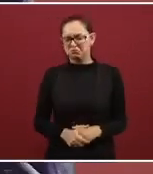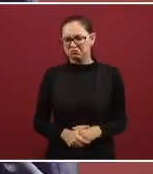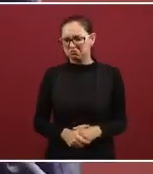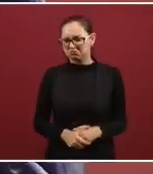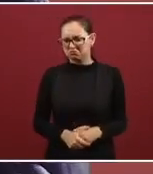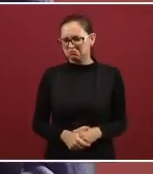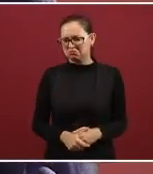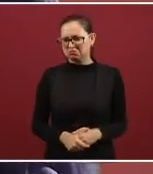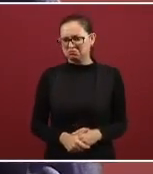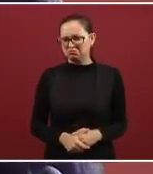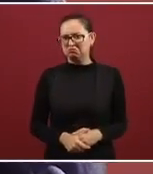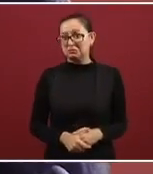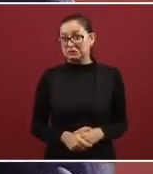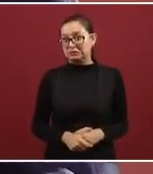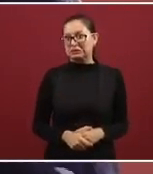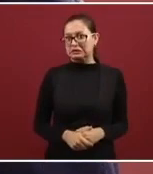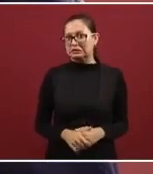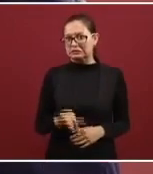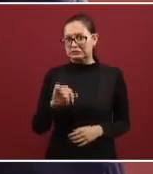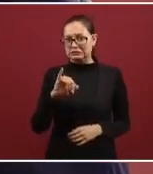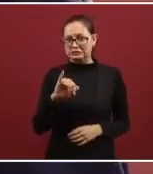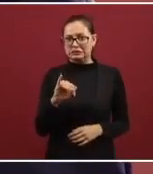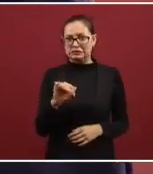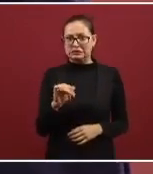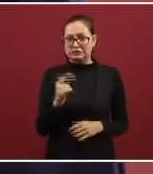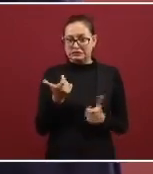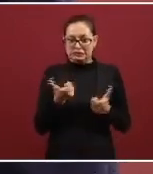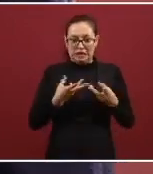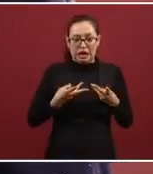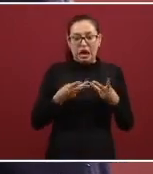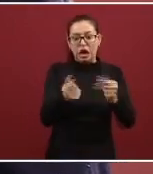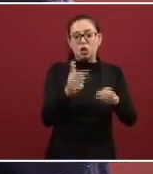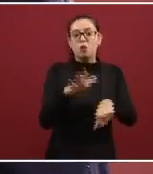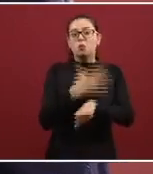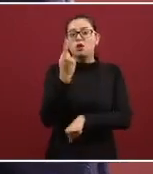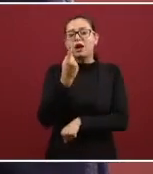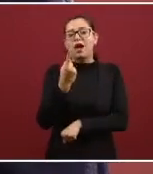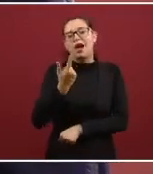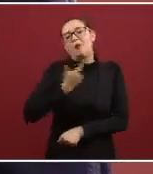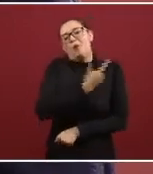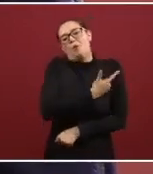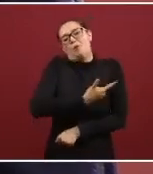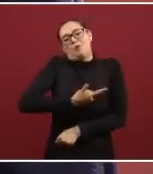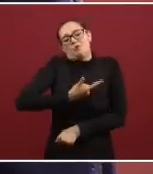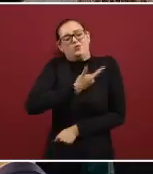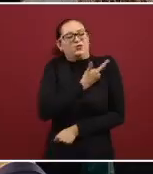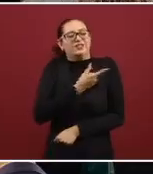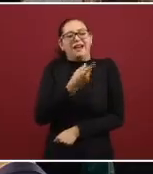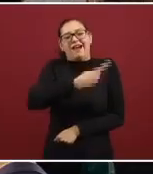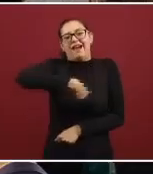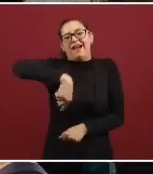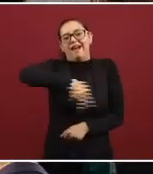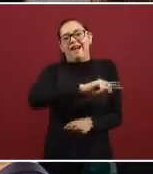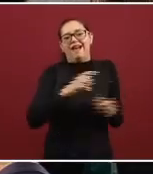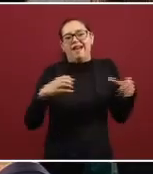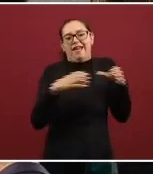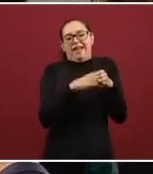es costoso porque lo hicieron costoso para